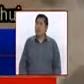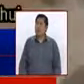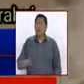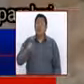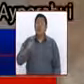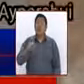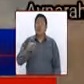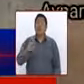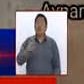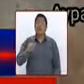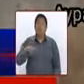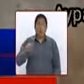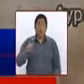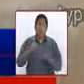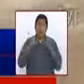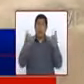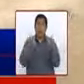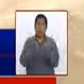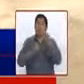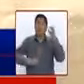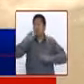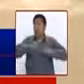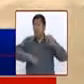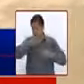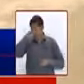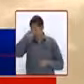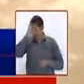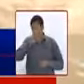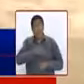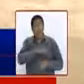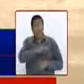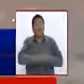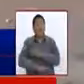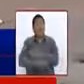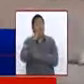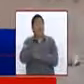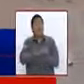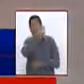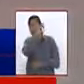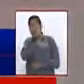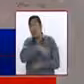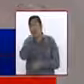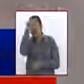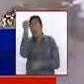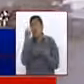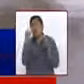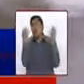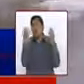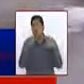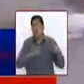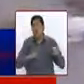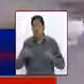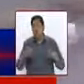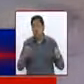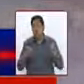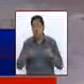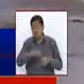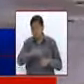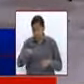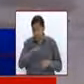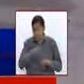Zavalla está ubicado en el departamento de Oruro, muy cerca a la frontera con Chile. Su fama se debe al intenso movimiento del contrabando en el